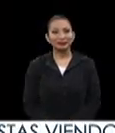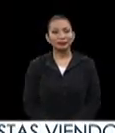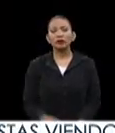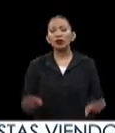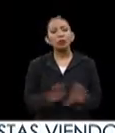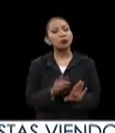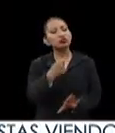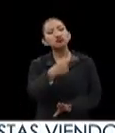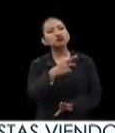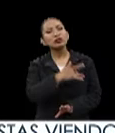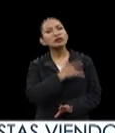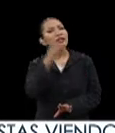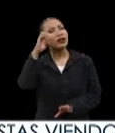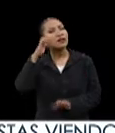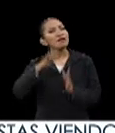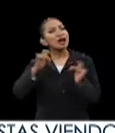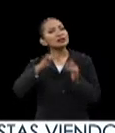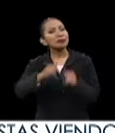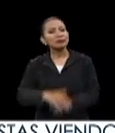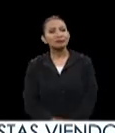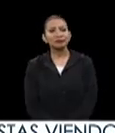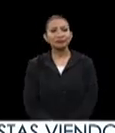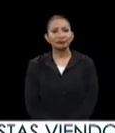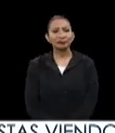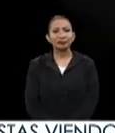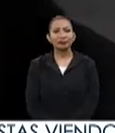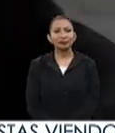¿Cómo te sientes en Francia?